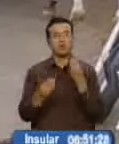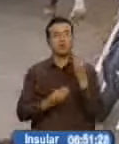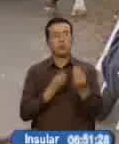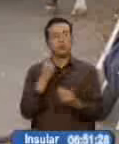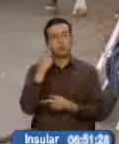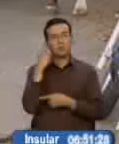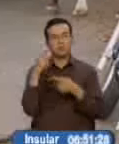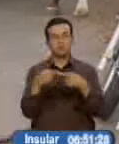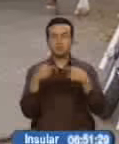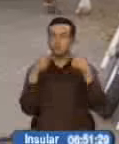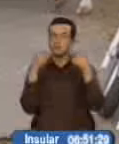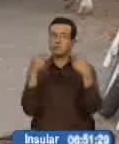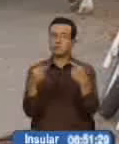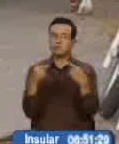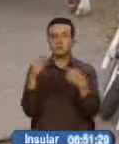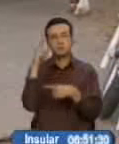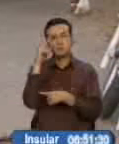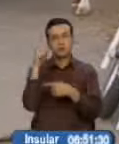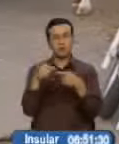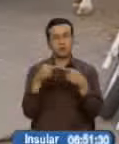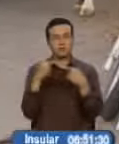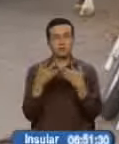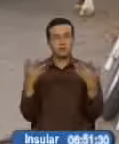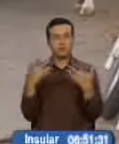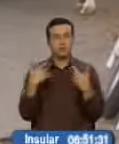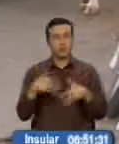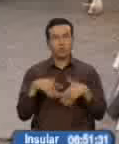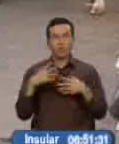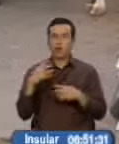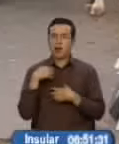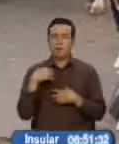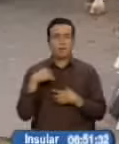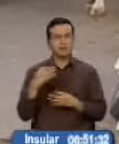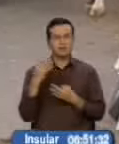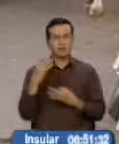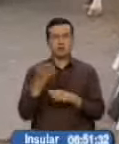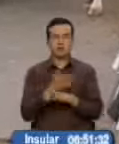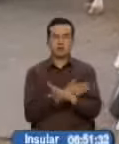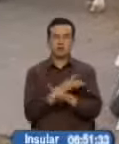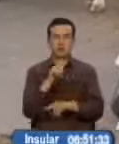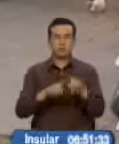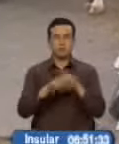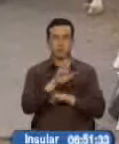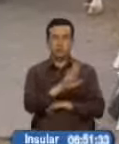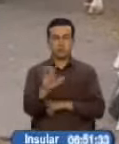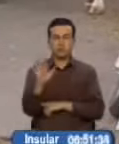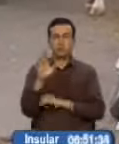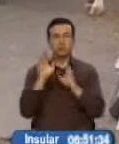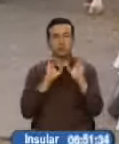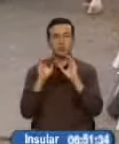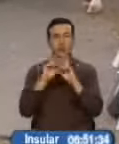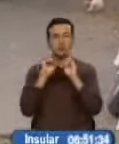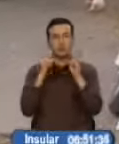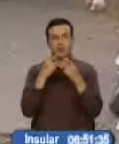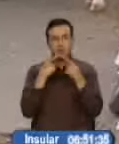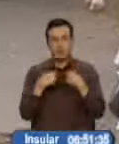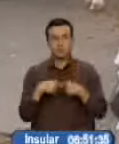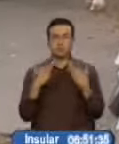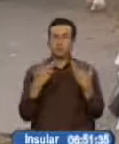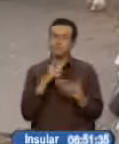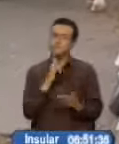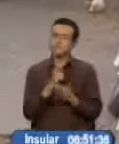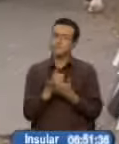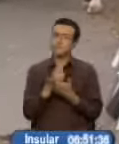un partido, yo creo, en el cual el espectáculo está garantizado. Conversábamos con algunos compañeros extra micrófonos y les decíamos